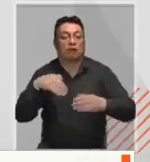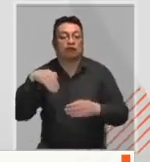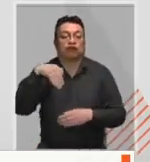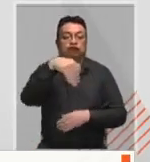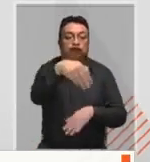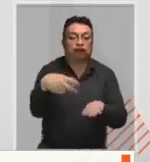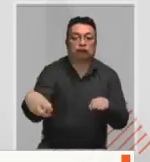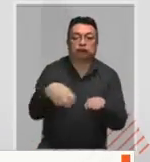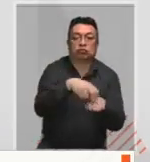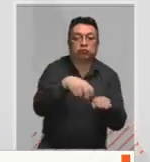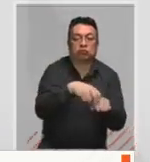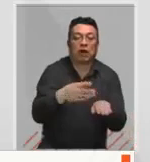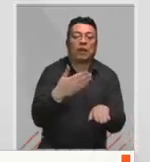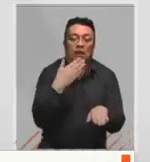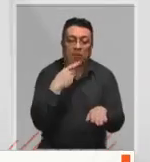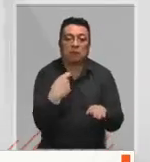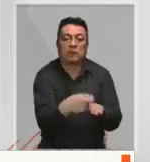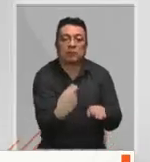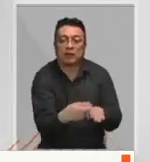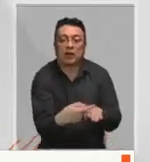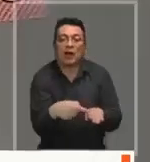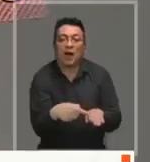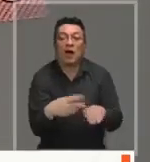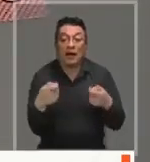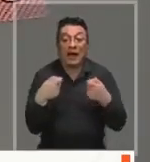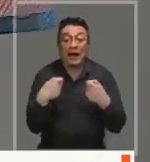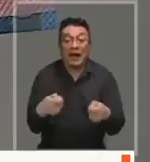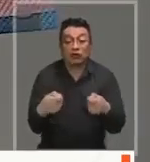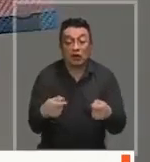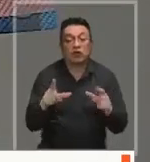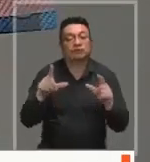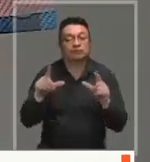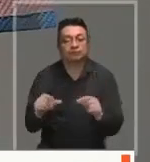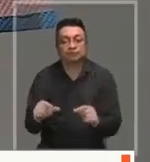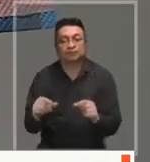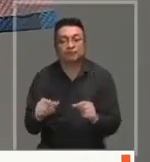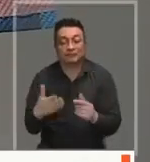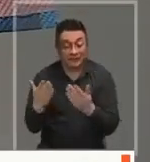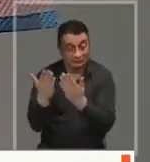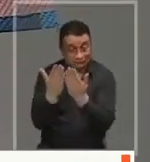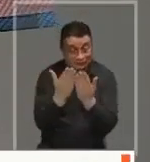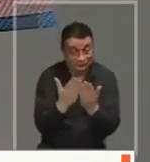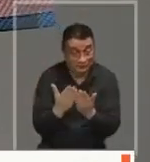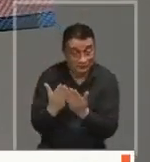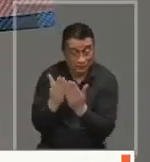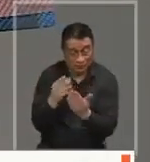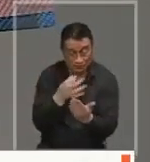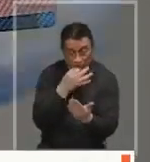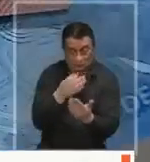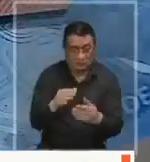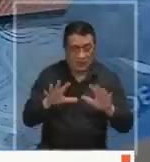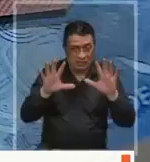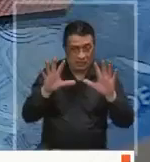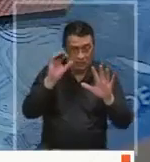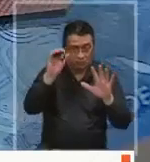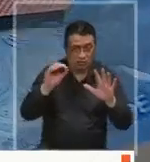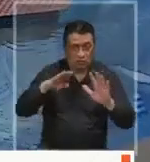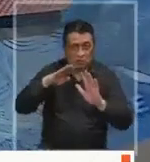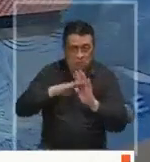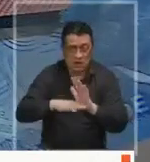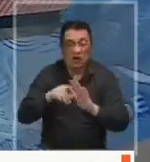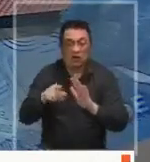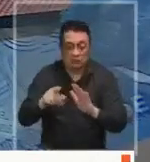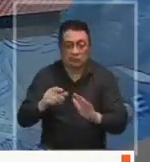una encuesta del Banco Central. Allí el gasto es acotado. El mismo estudio revela que menos de un 10% asegura haber utilizado